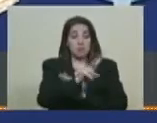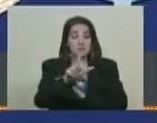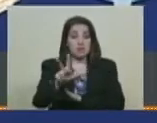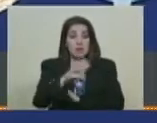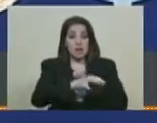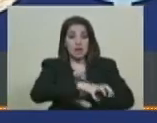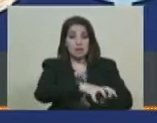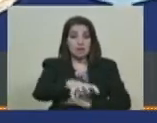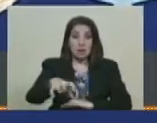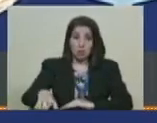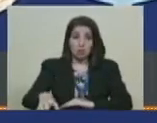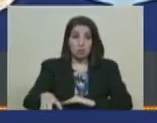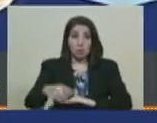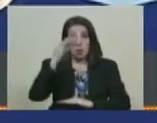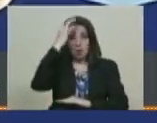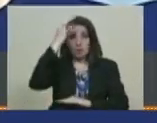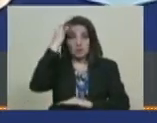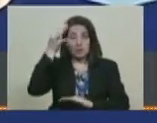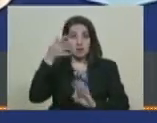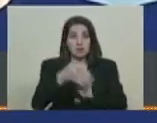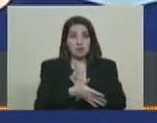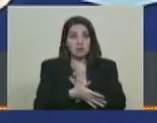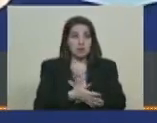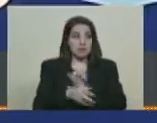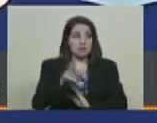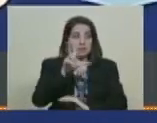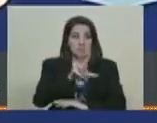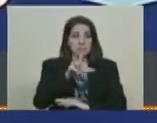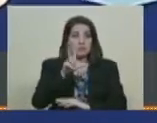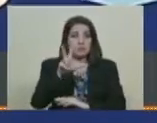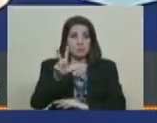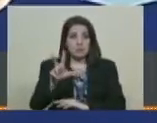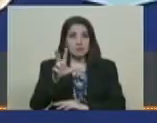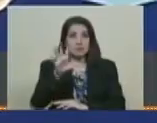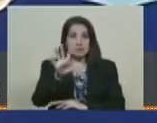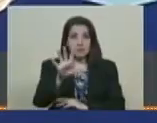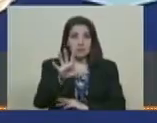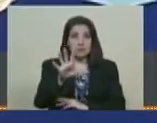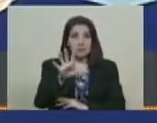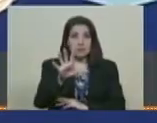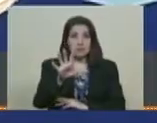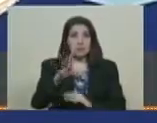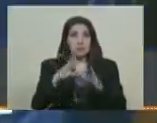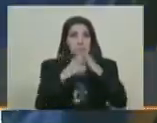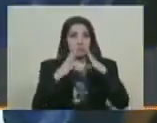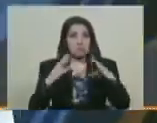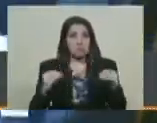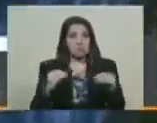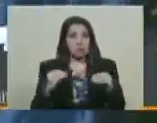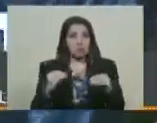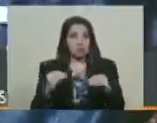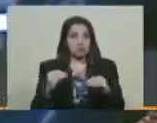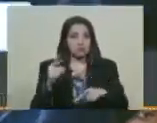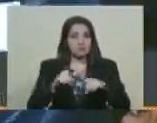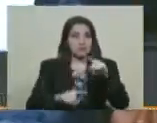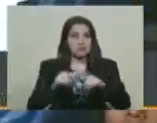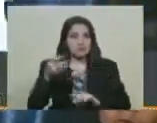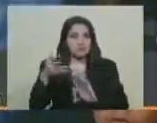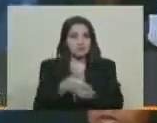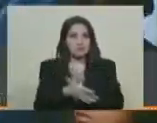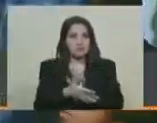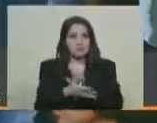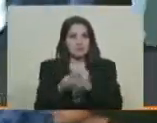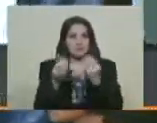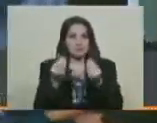los concejales de los 335 consejos municipales de los 335 municipios del